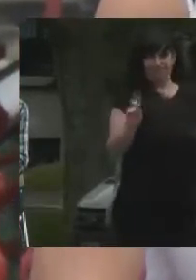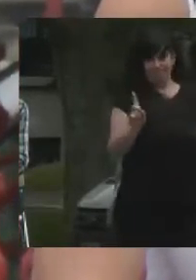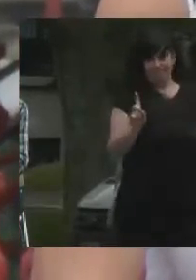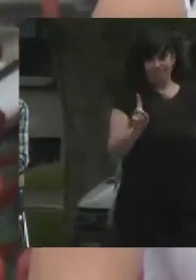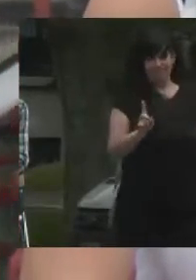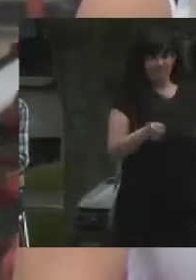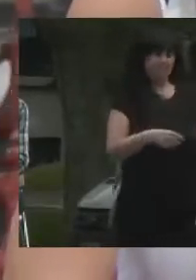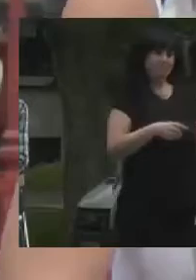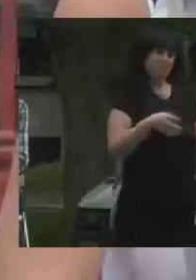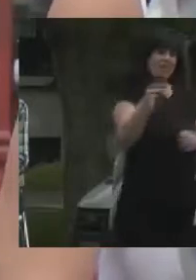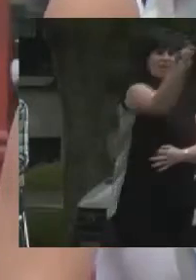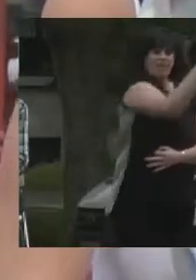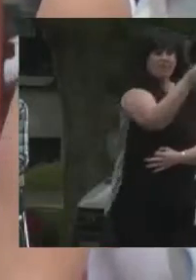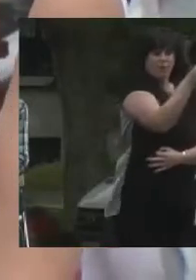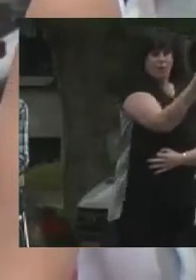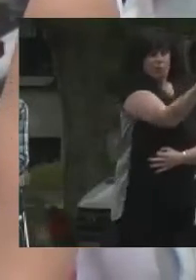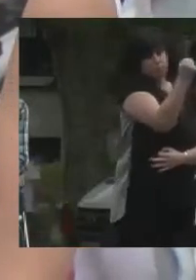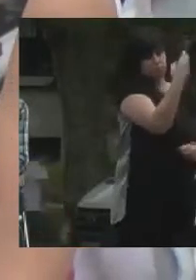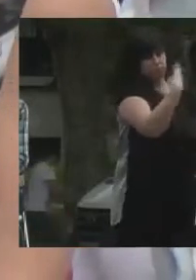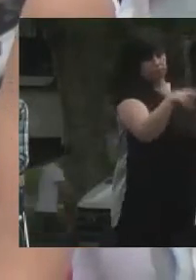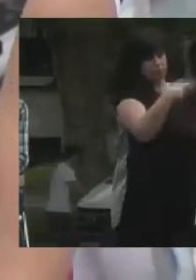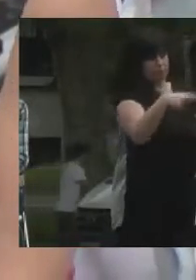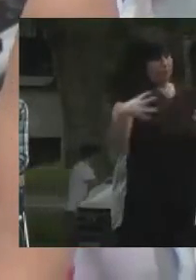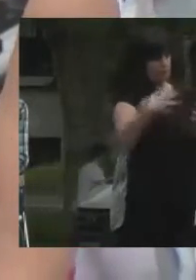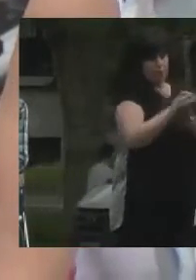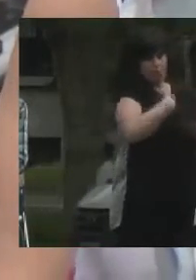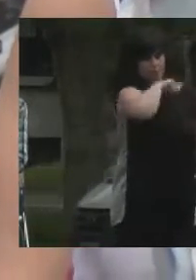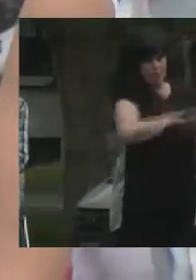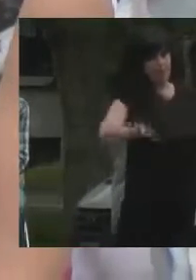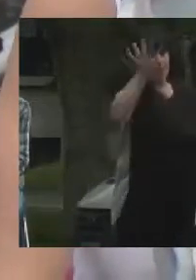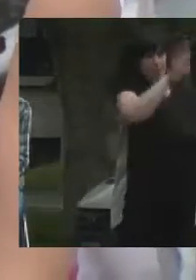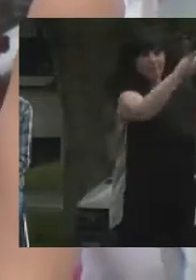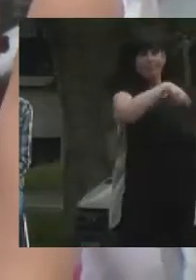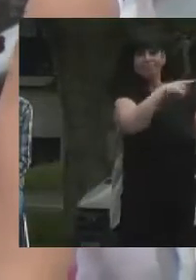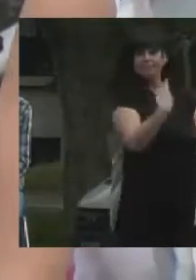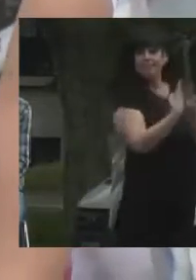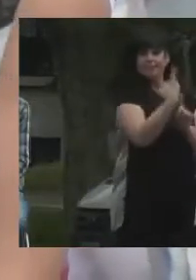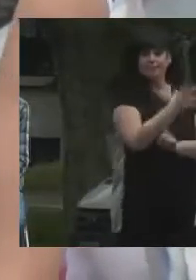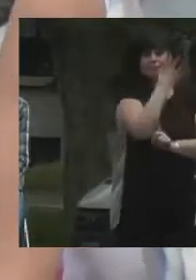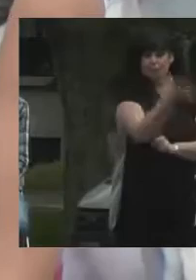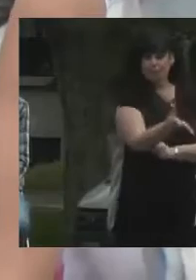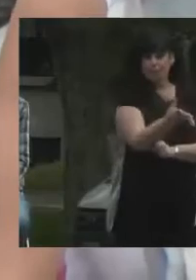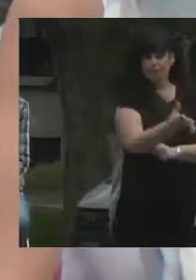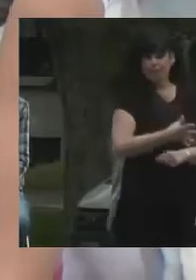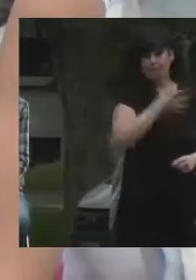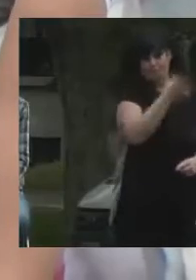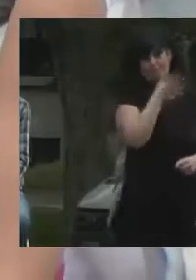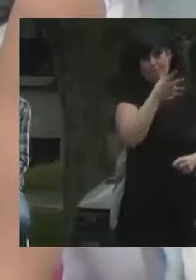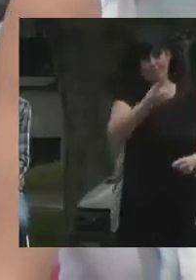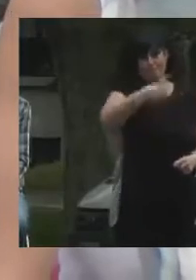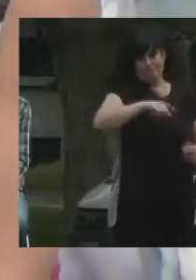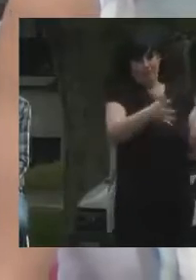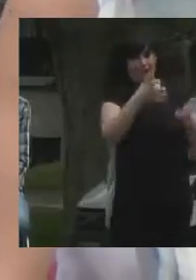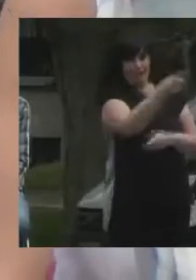sino das élites políticas e económicas do Estado. Están nerviosos porque saben que xa